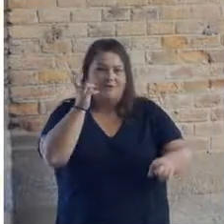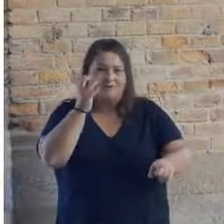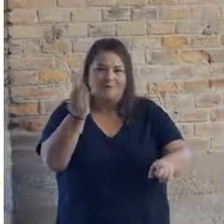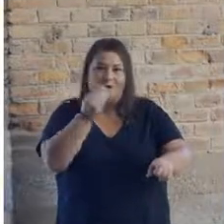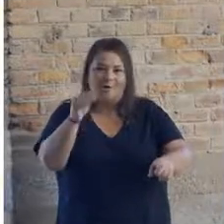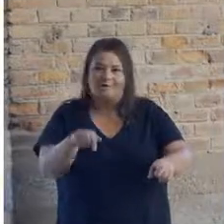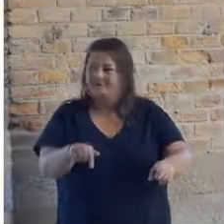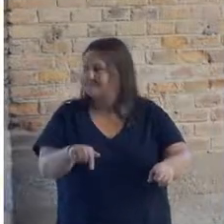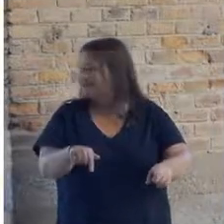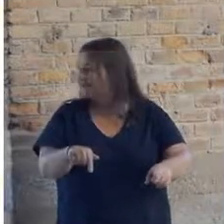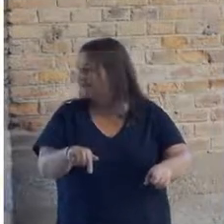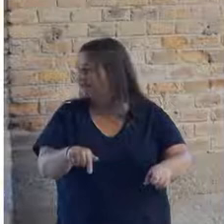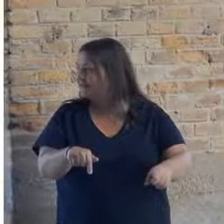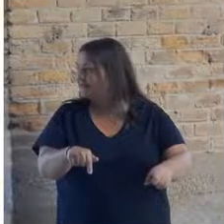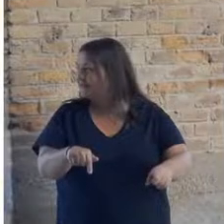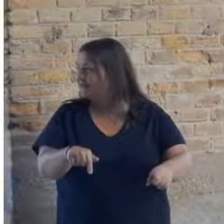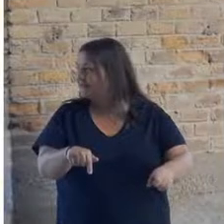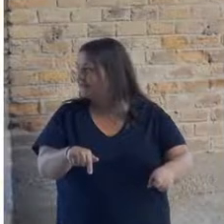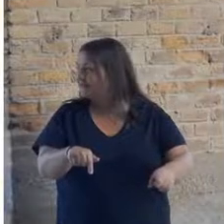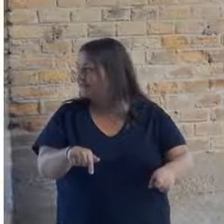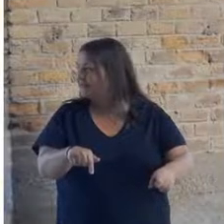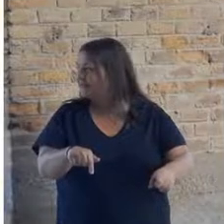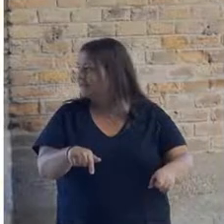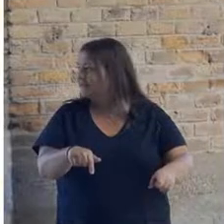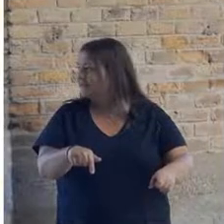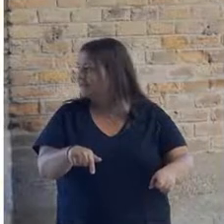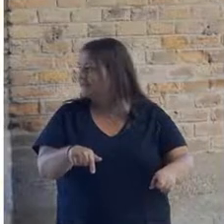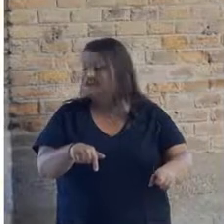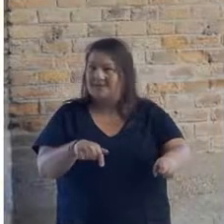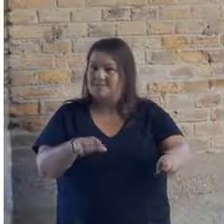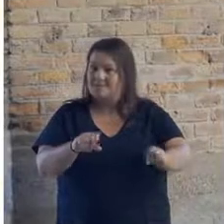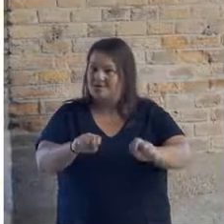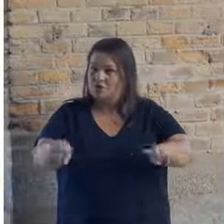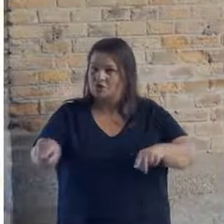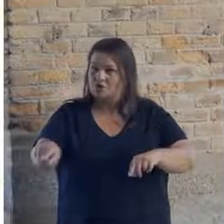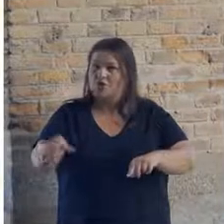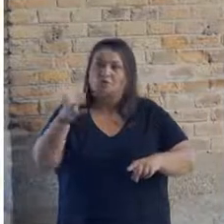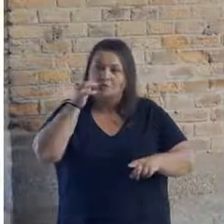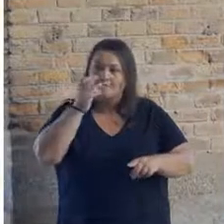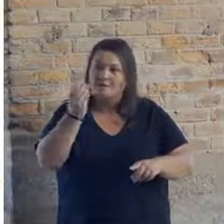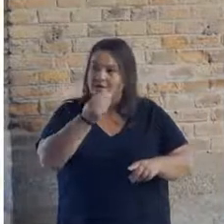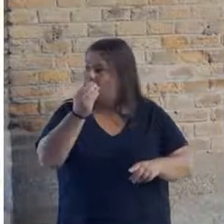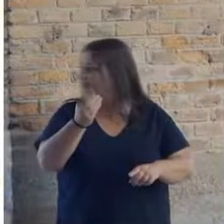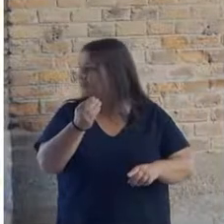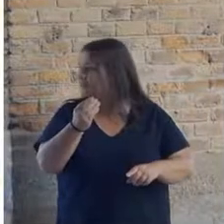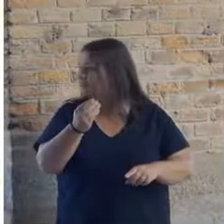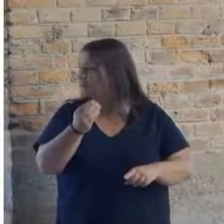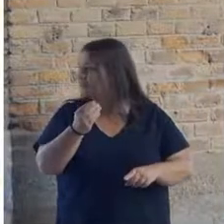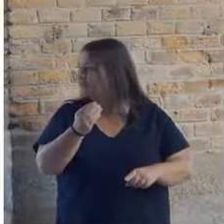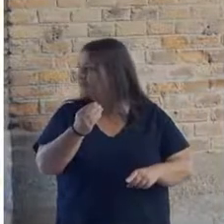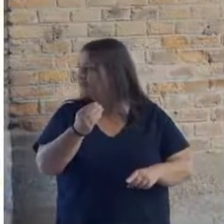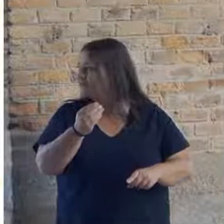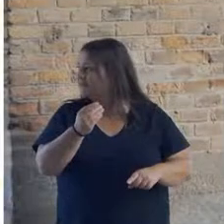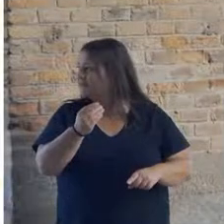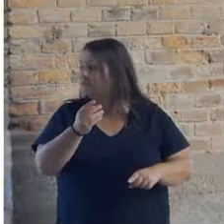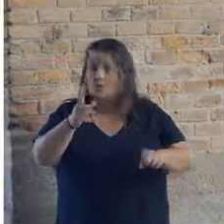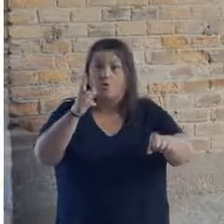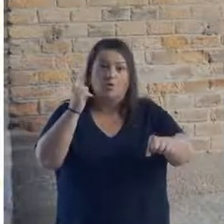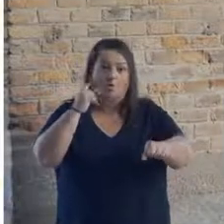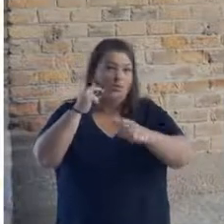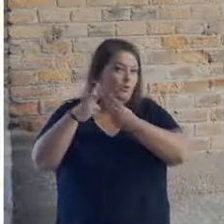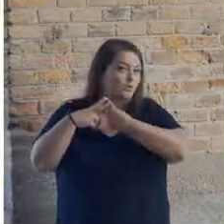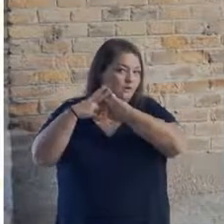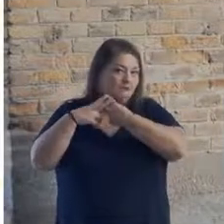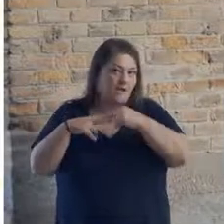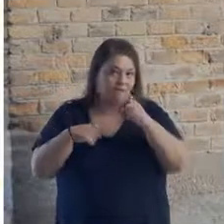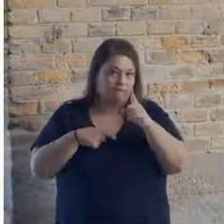aquí lo estás escuchando así mejor lo escuchas pues entonces mírate el